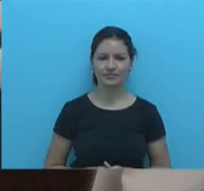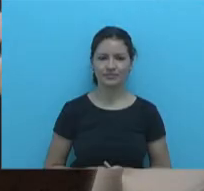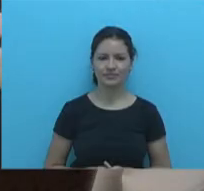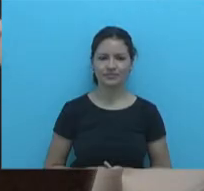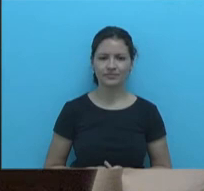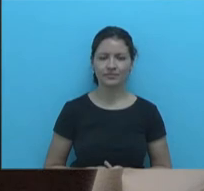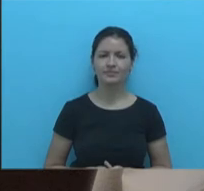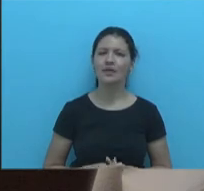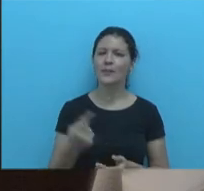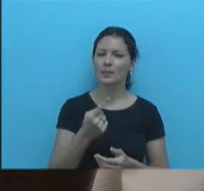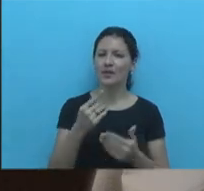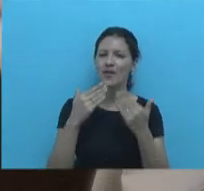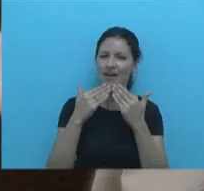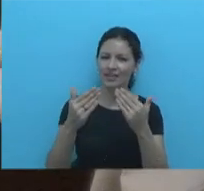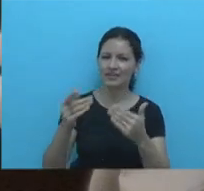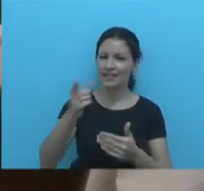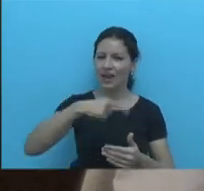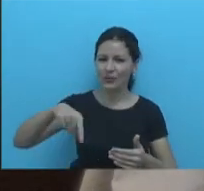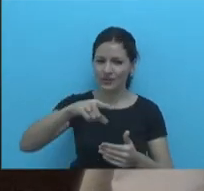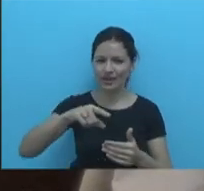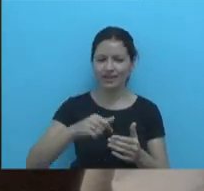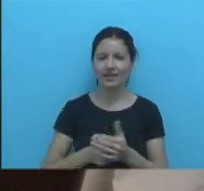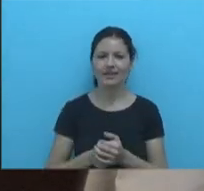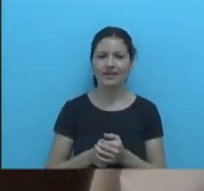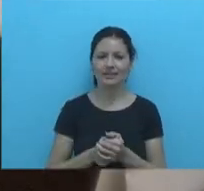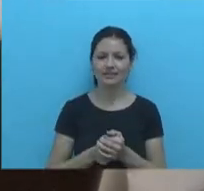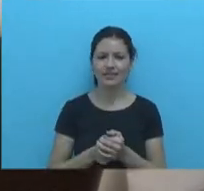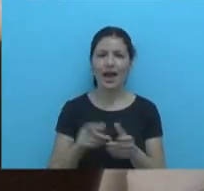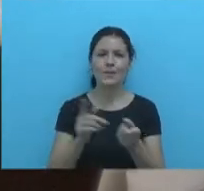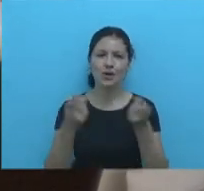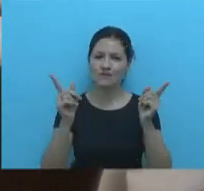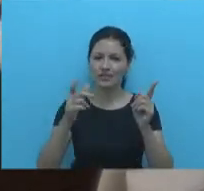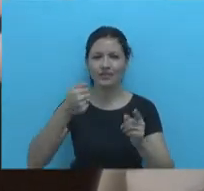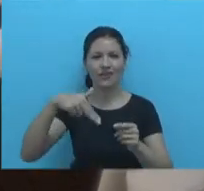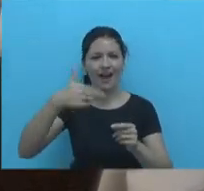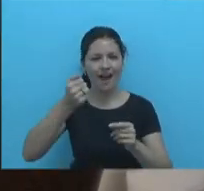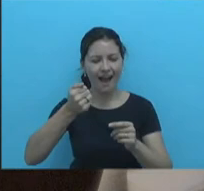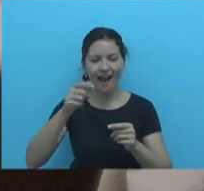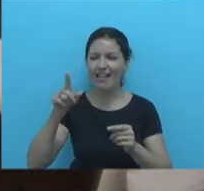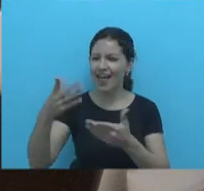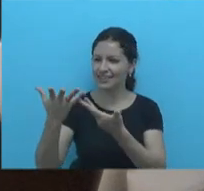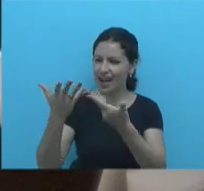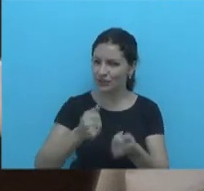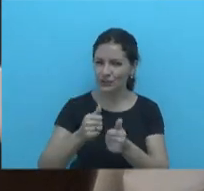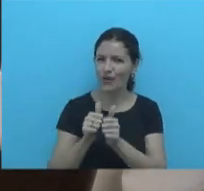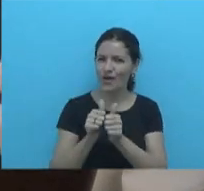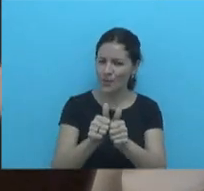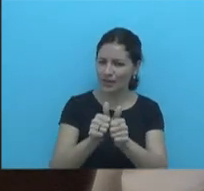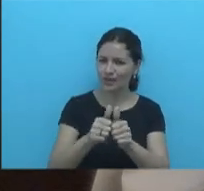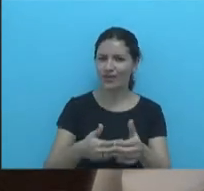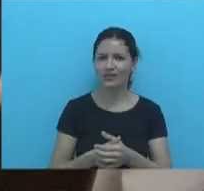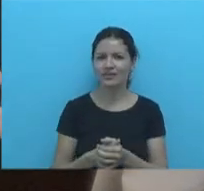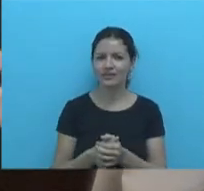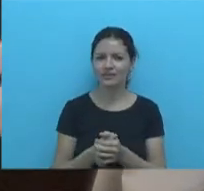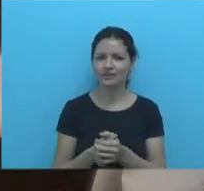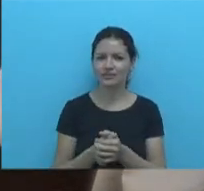a ustedes y a los presidentes y a profesora Ana, que nos acompañó, brindó parte de sus horas, y